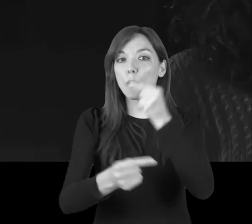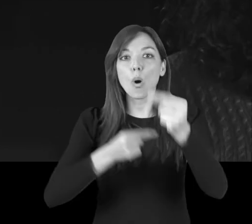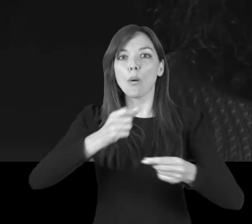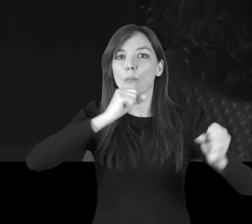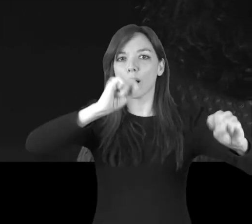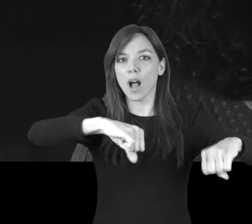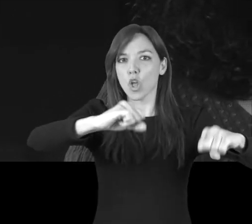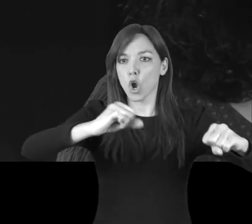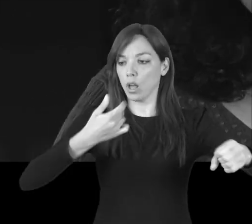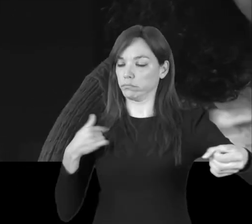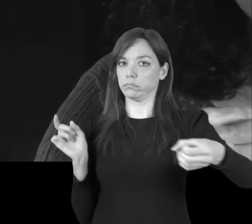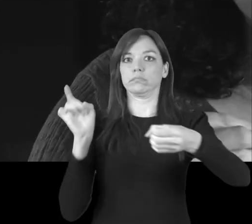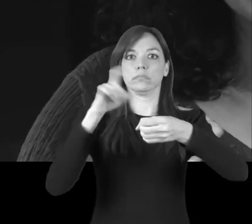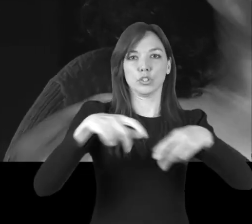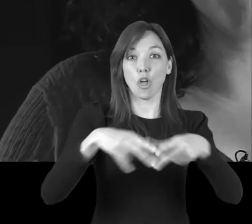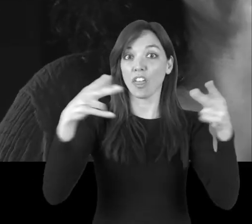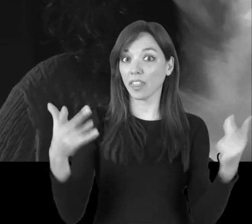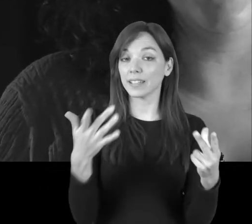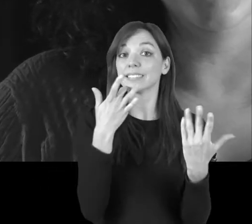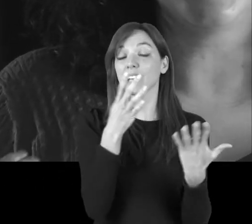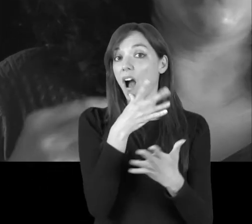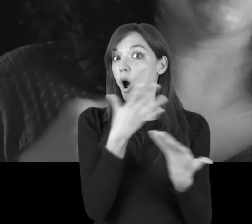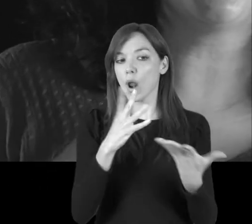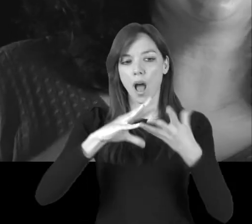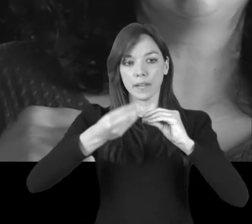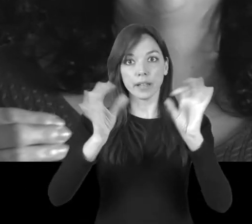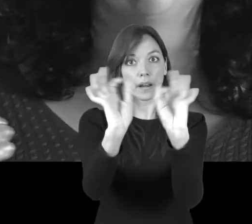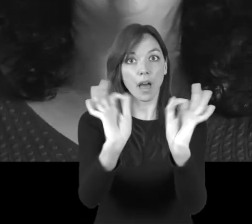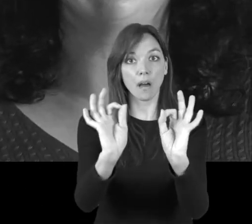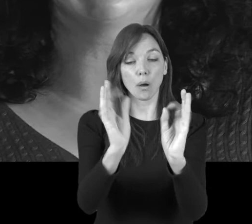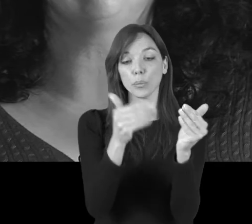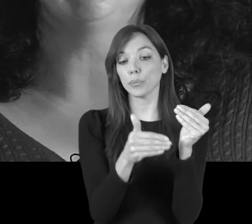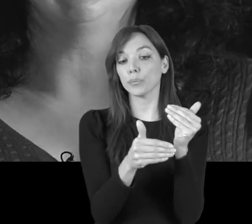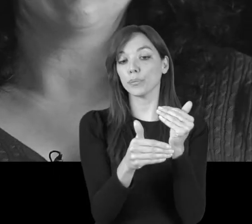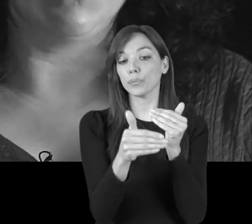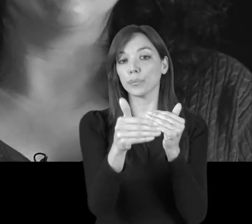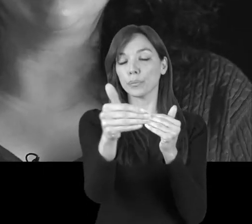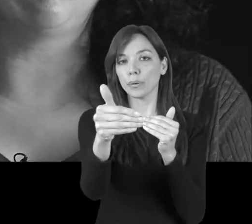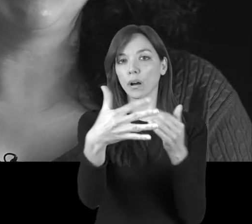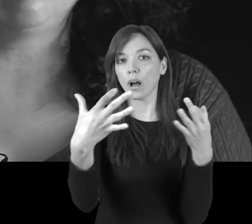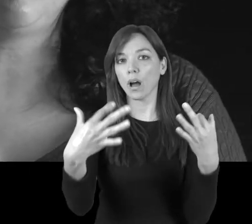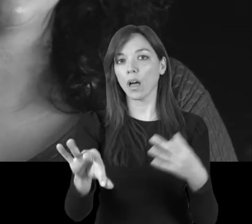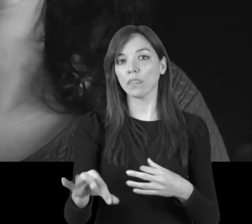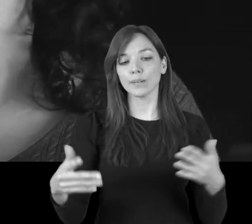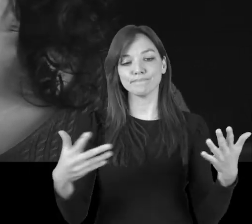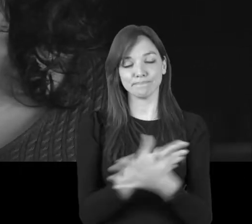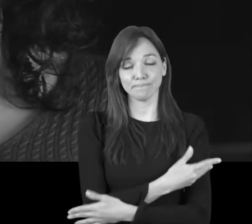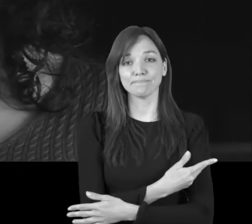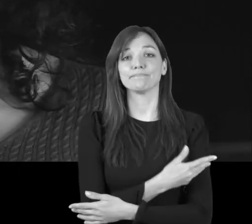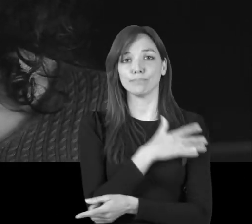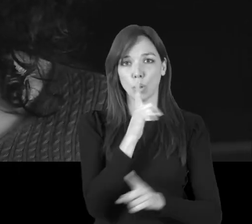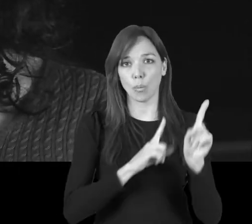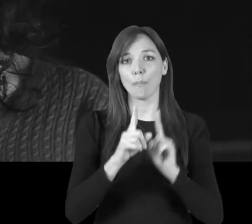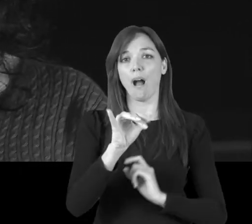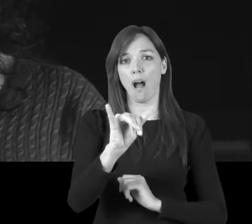la sociedad se hace mayor y nosotros somos parte de esa sociedad. Si nosotros ahora mismo no lo adaptamos, cuando seamos mayores vamos a decir, es que no